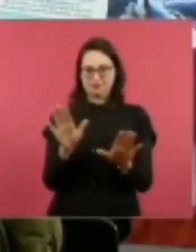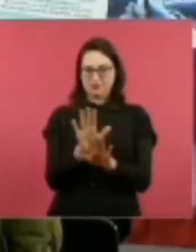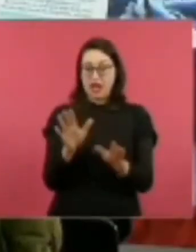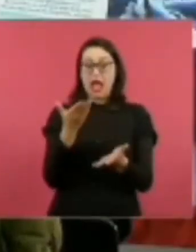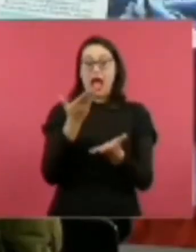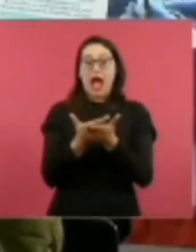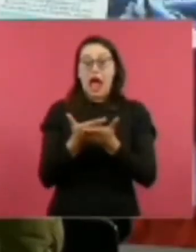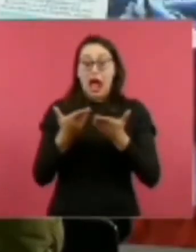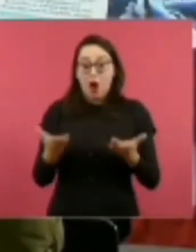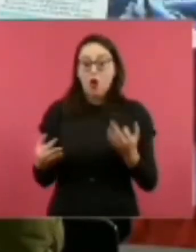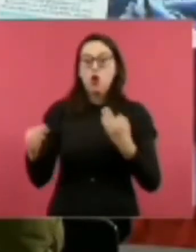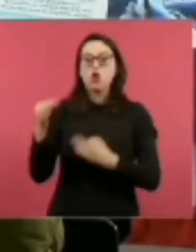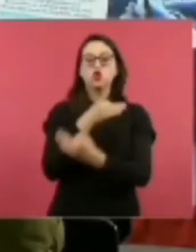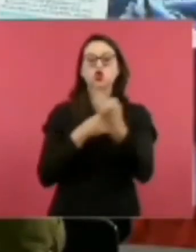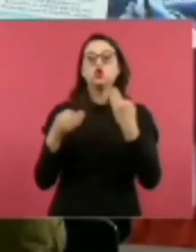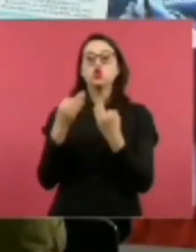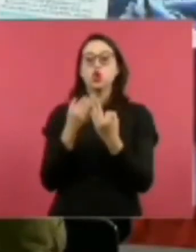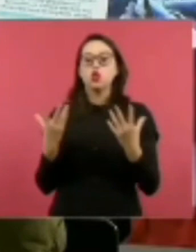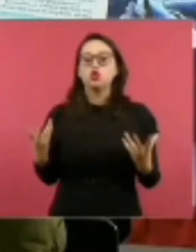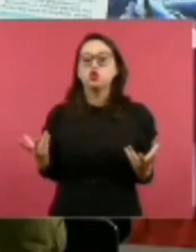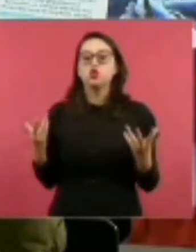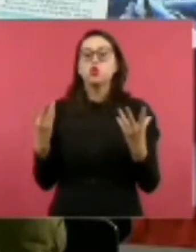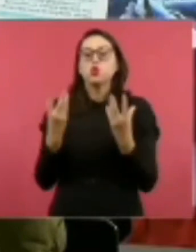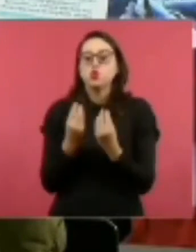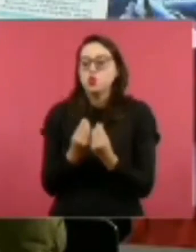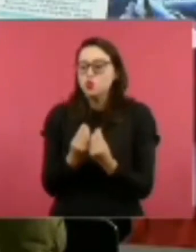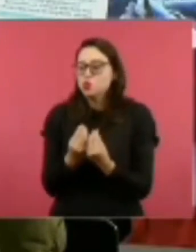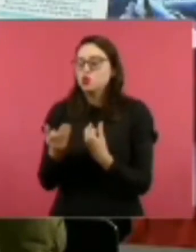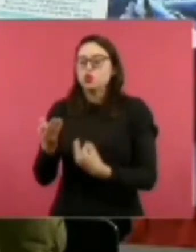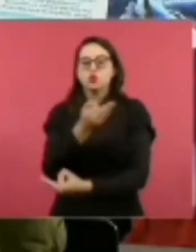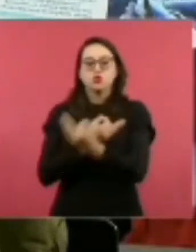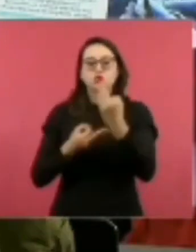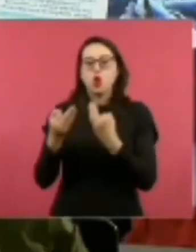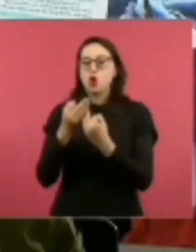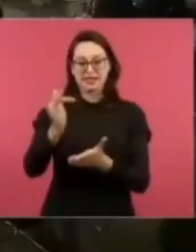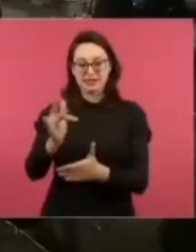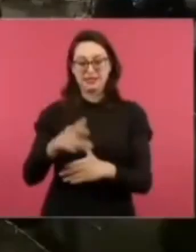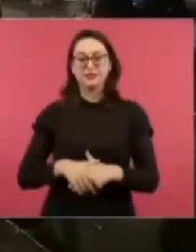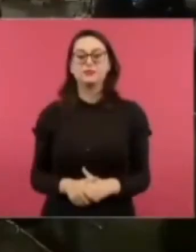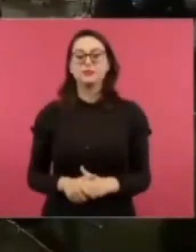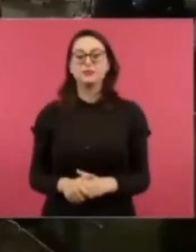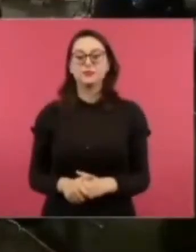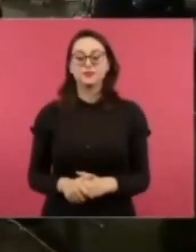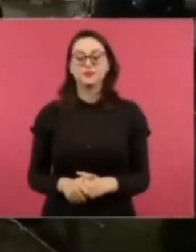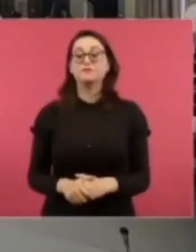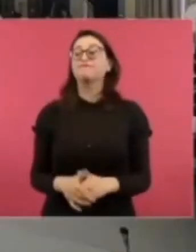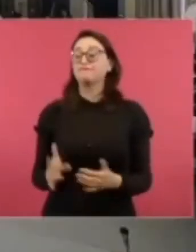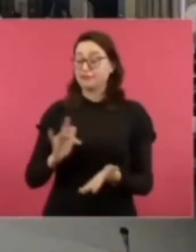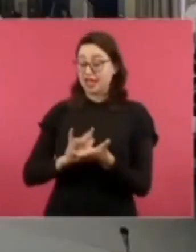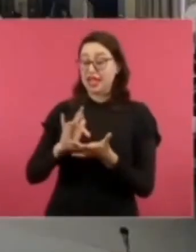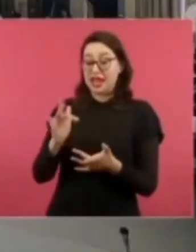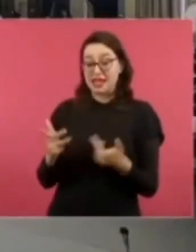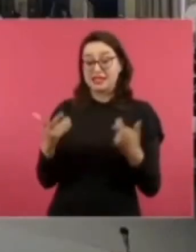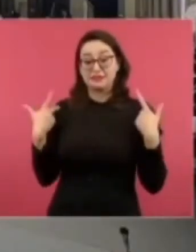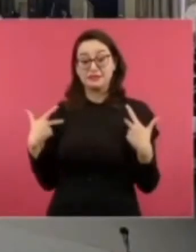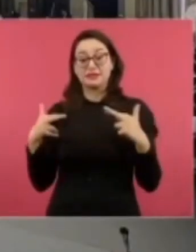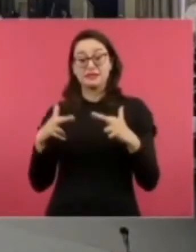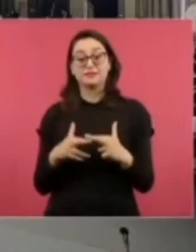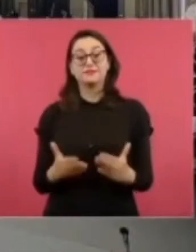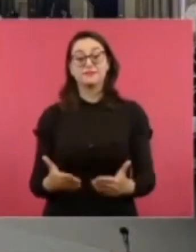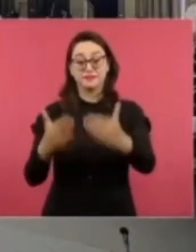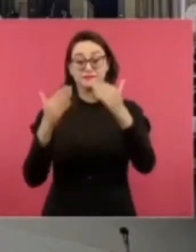y comportarse aburrida, pedestre. No, el nuevo modelo educativo ya no quiere a esos